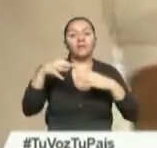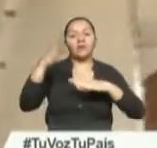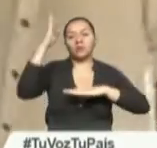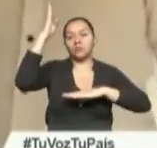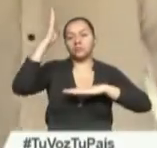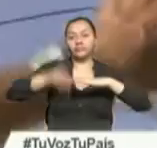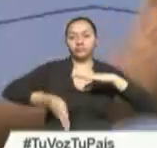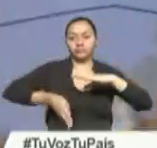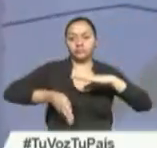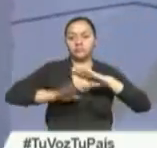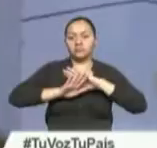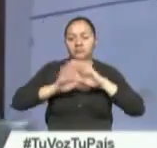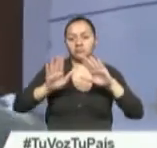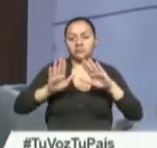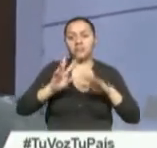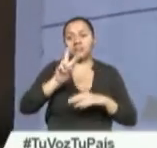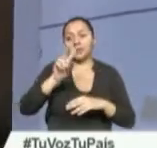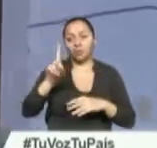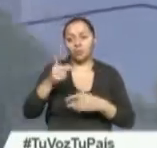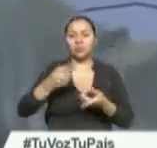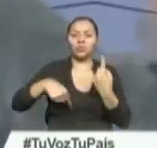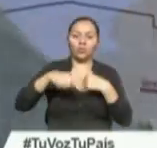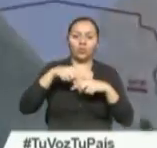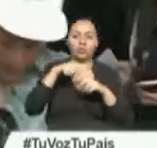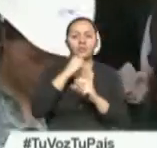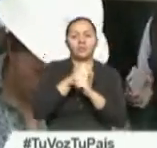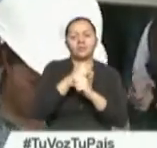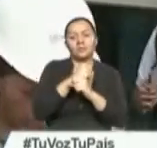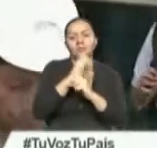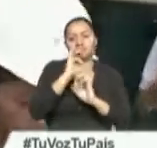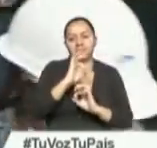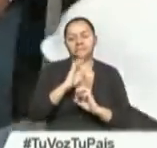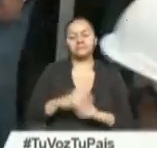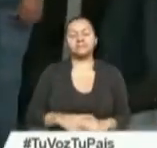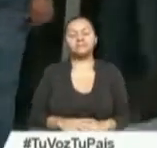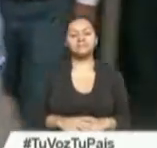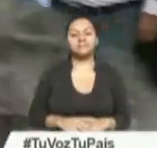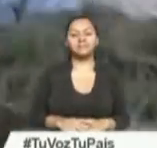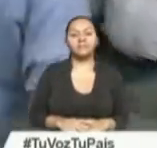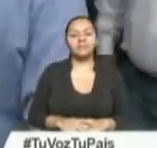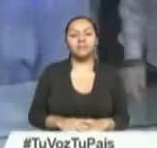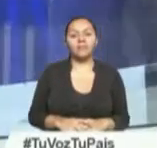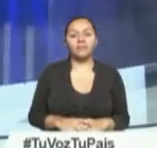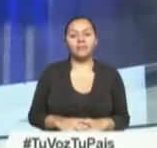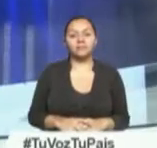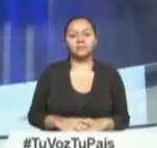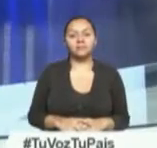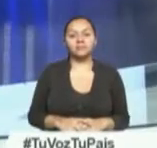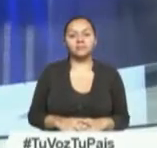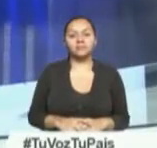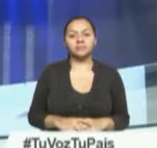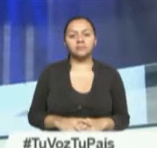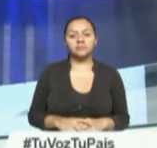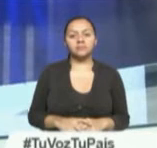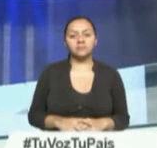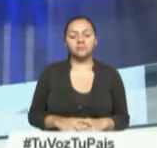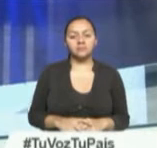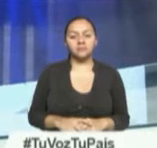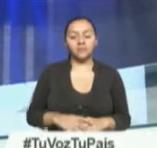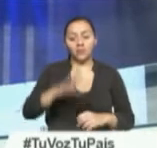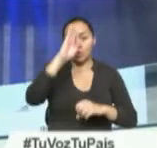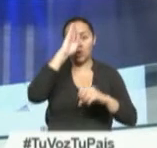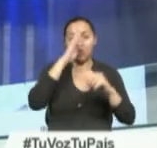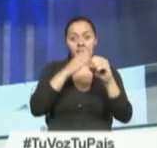segundo mandatario correrá hasta el 20 de febrero del 2017. Con el fin